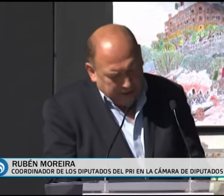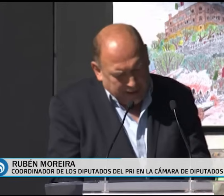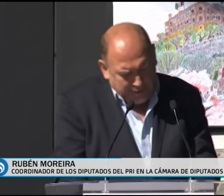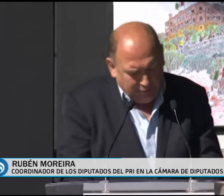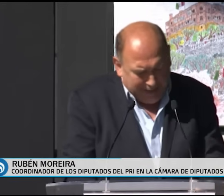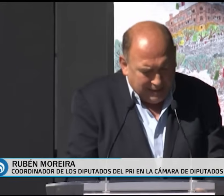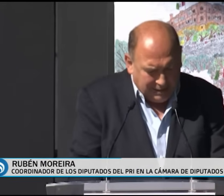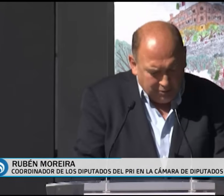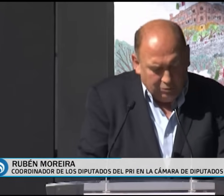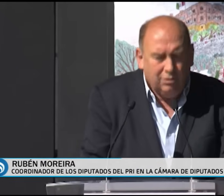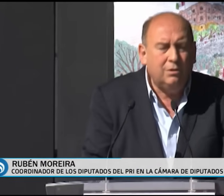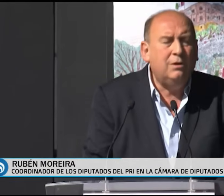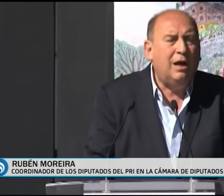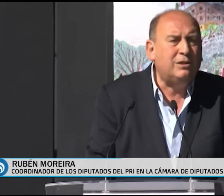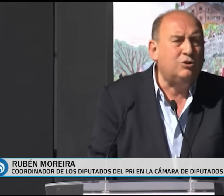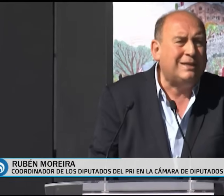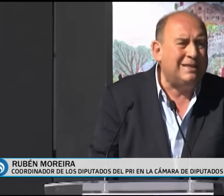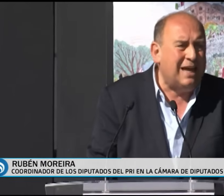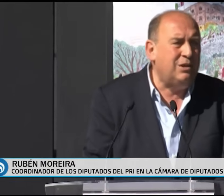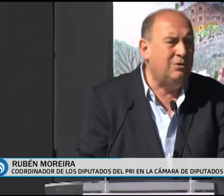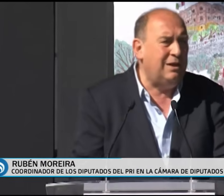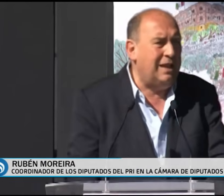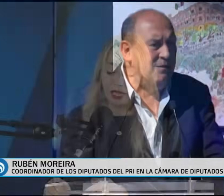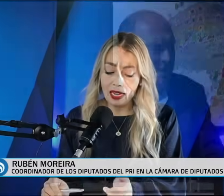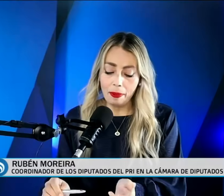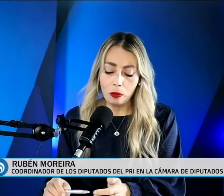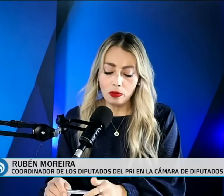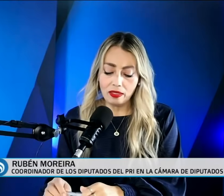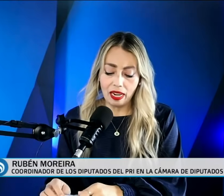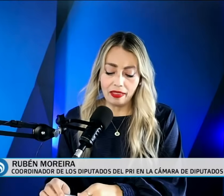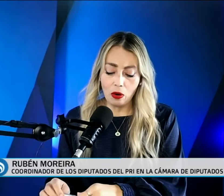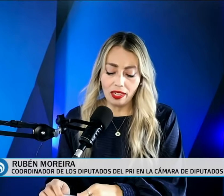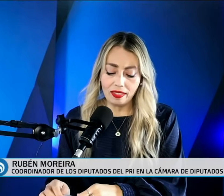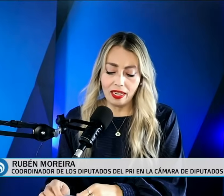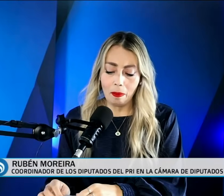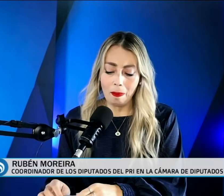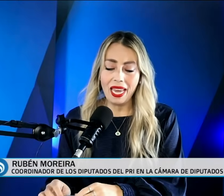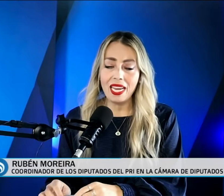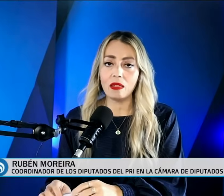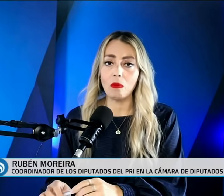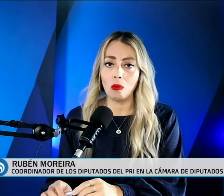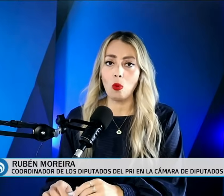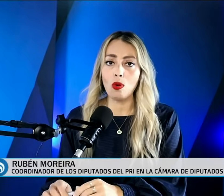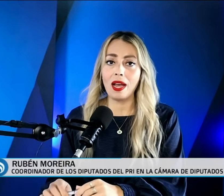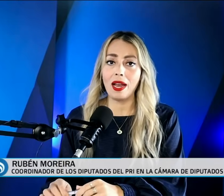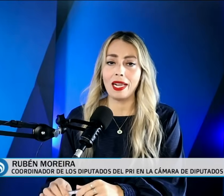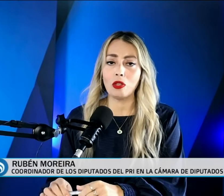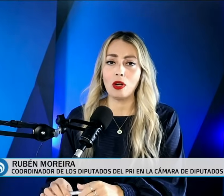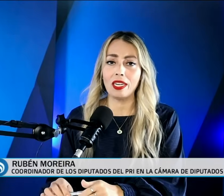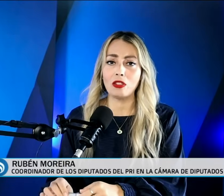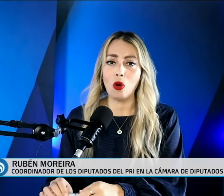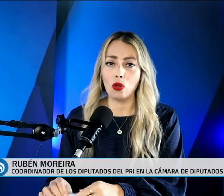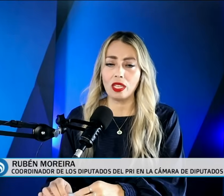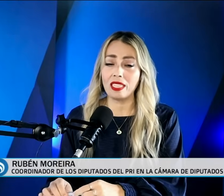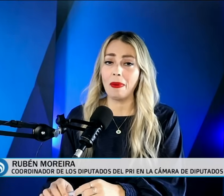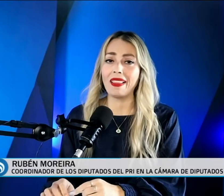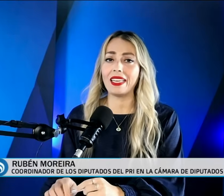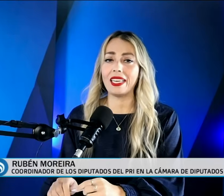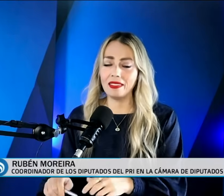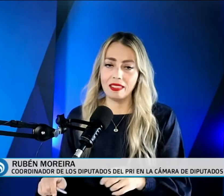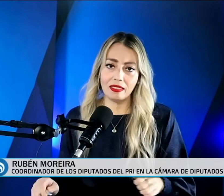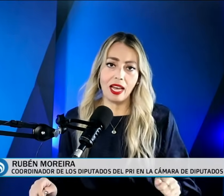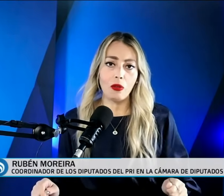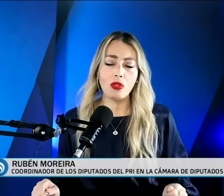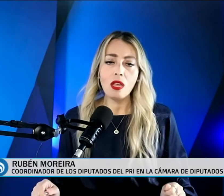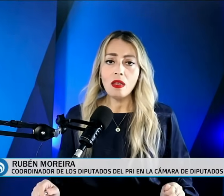asesinar candidatos. Sin duda, y la pregunta se la tengo que hacer, ¿ven una elección riesgosa? Se habla de